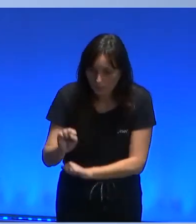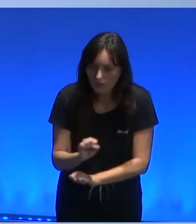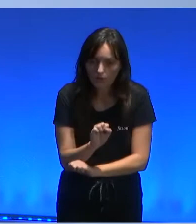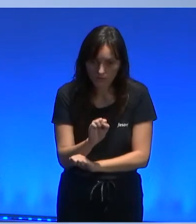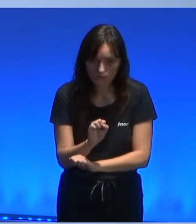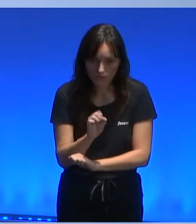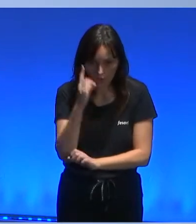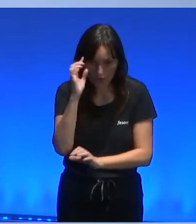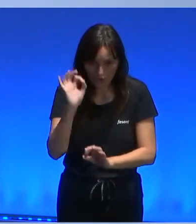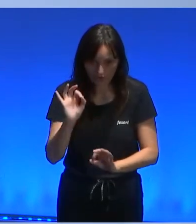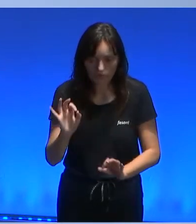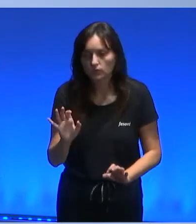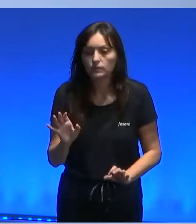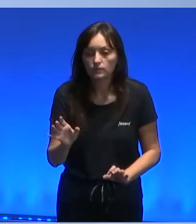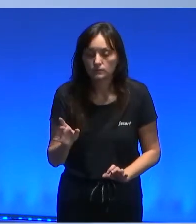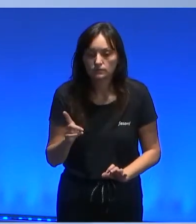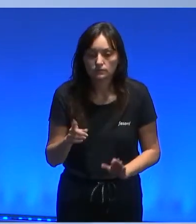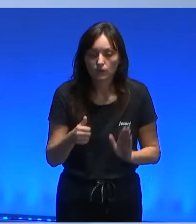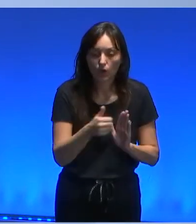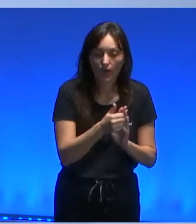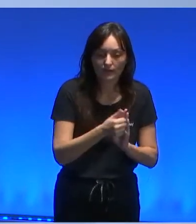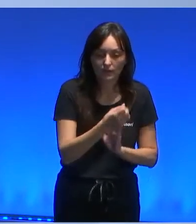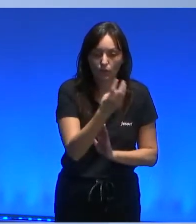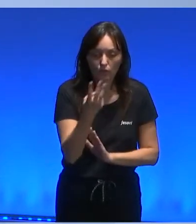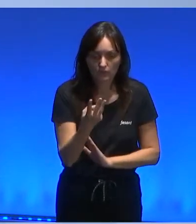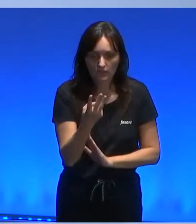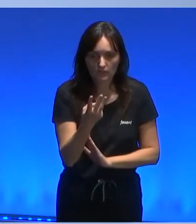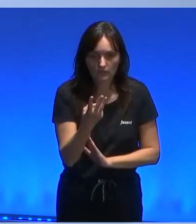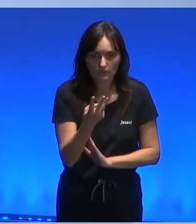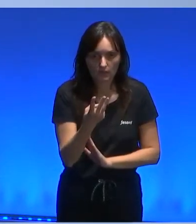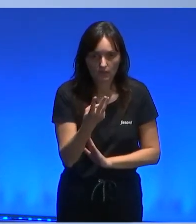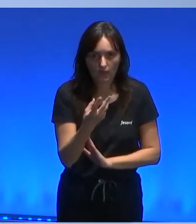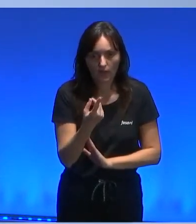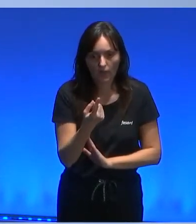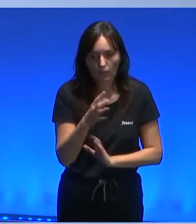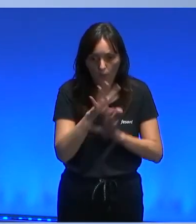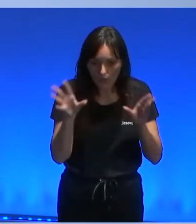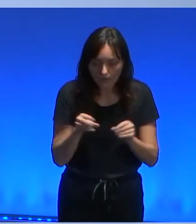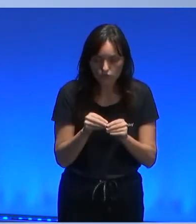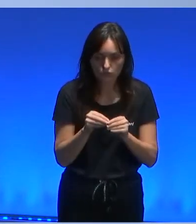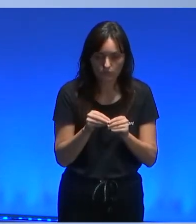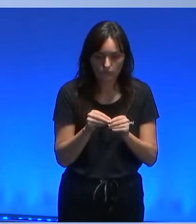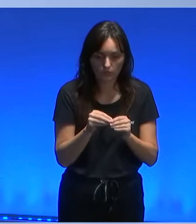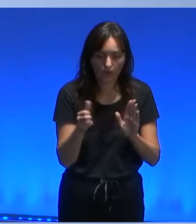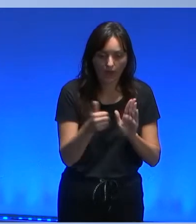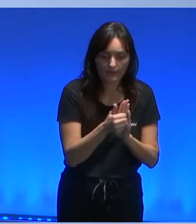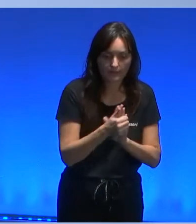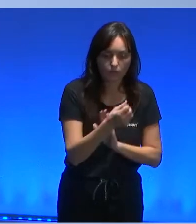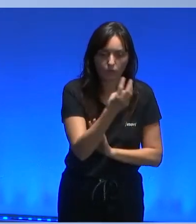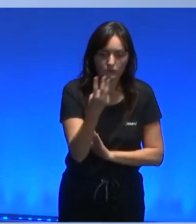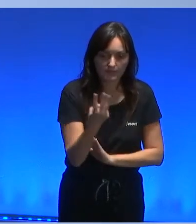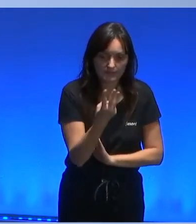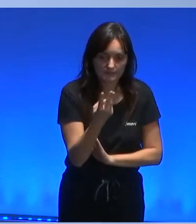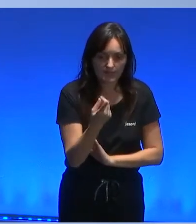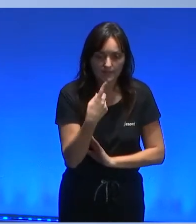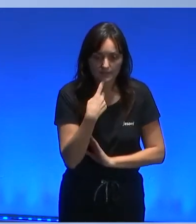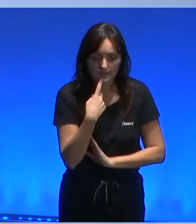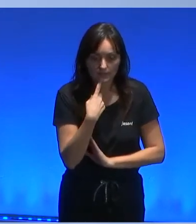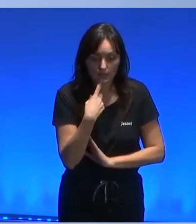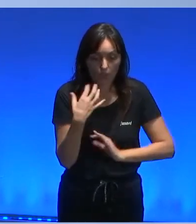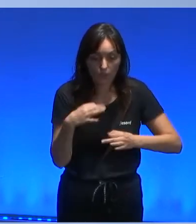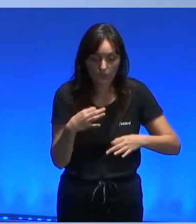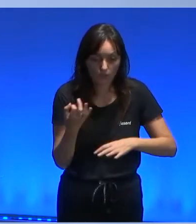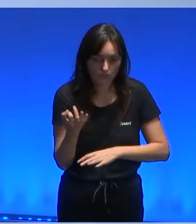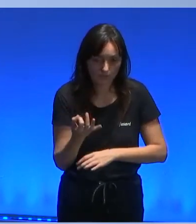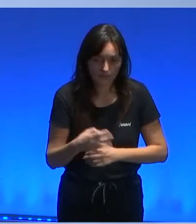defensa, diría que el artículo 3 lo resume, porque el artículo 3 dice